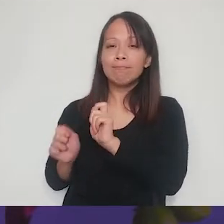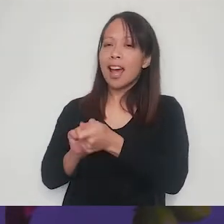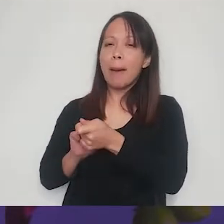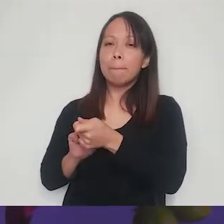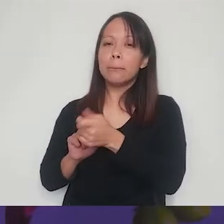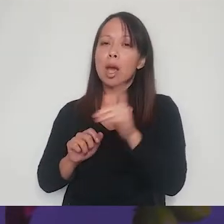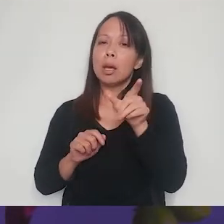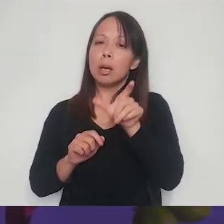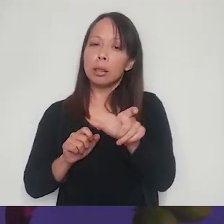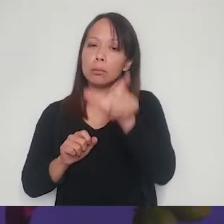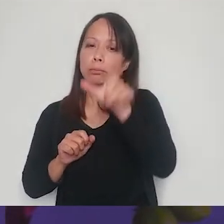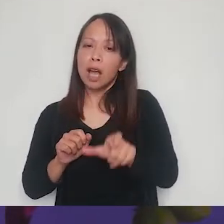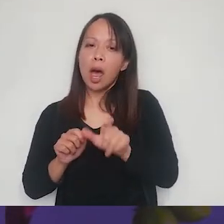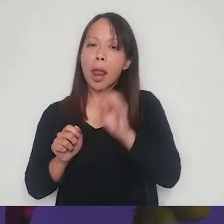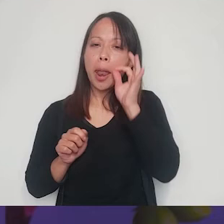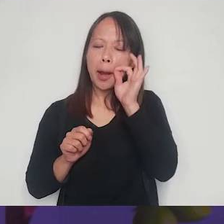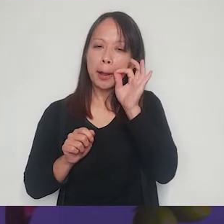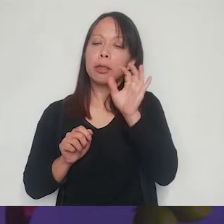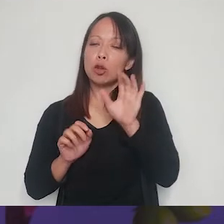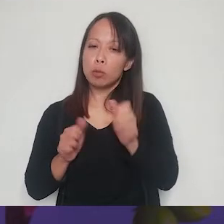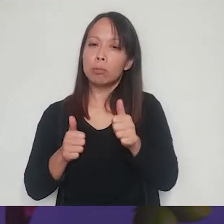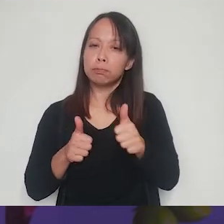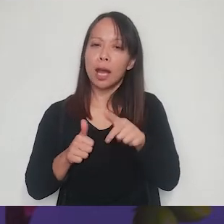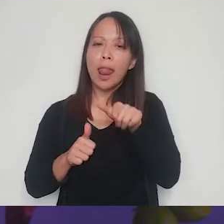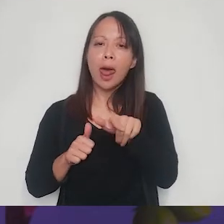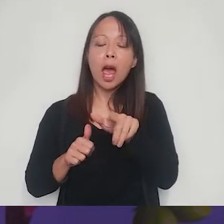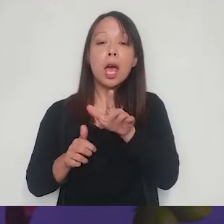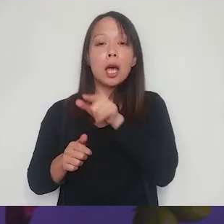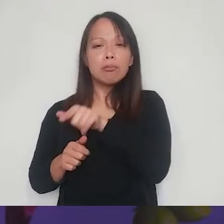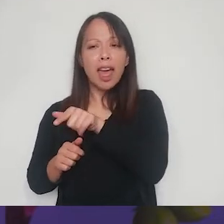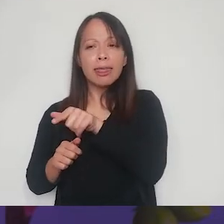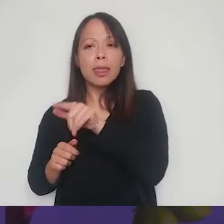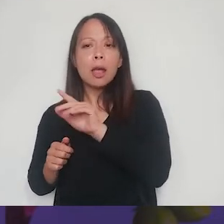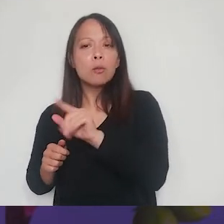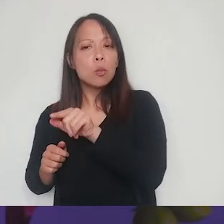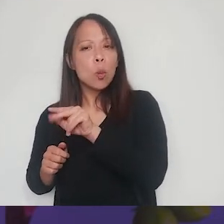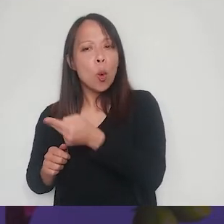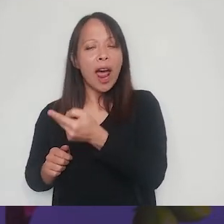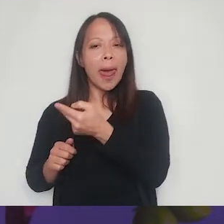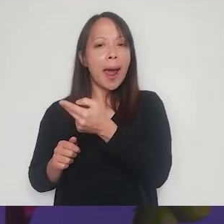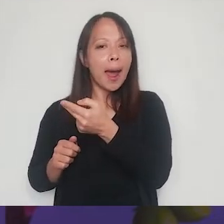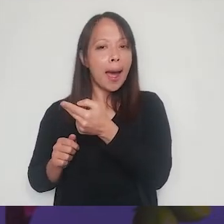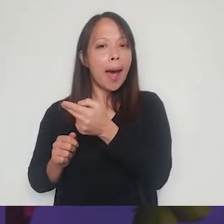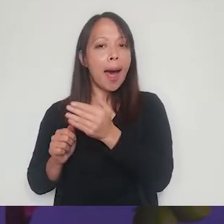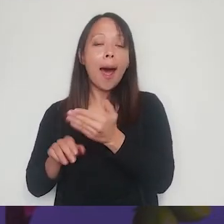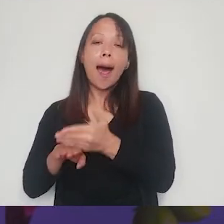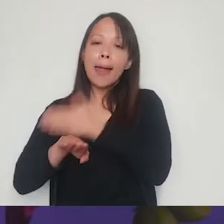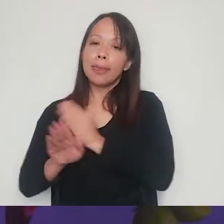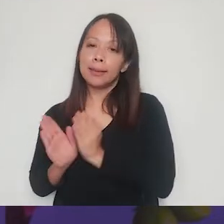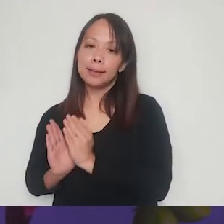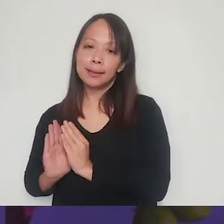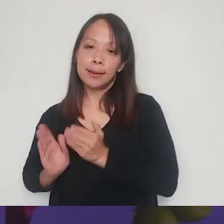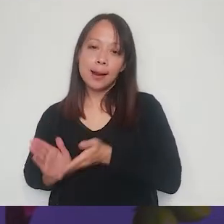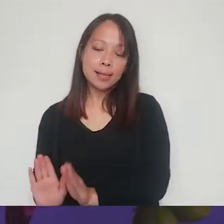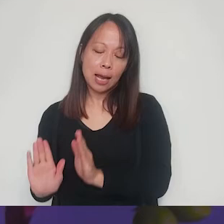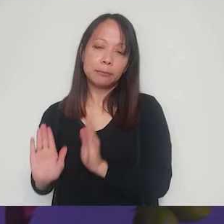gen SMN2 humano. En estas condiciones deja de ser letal embrionario, sobrevive, pero muere perinatalmente. Entonces,